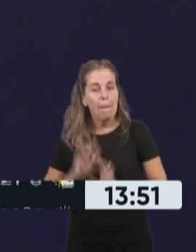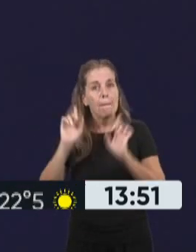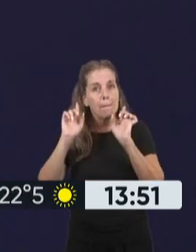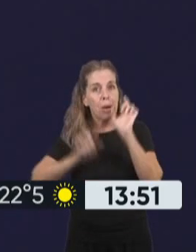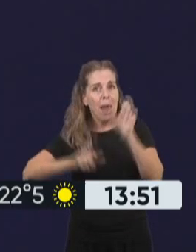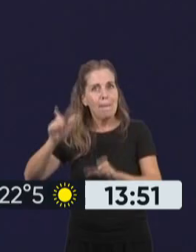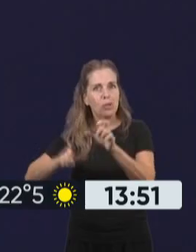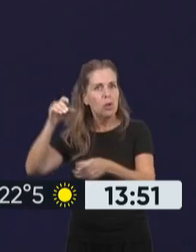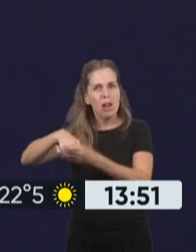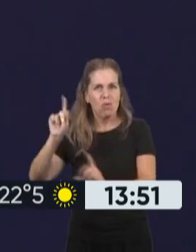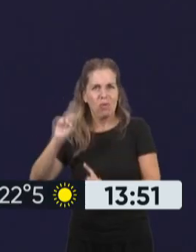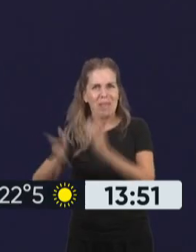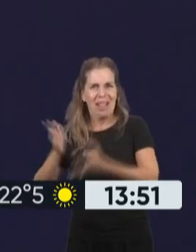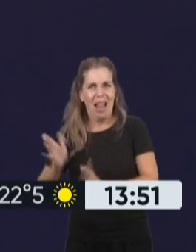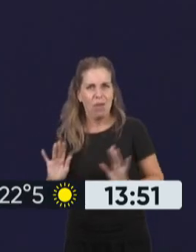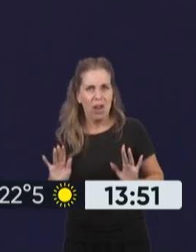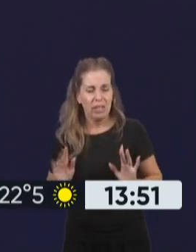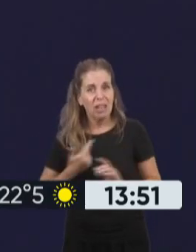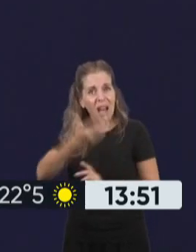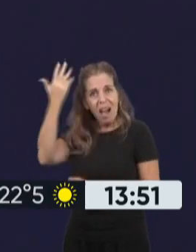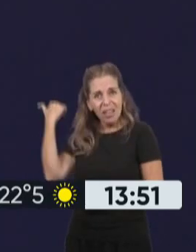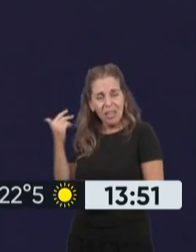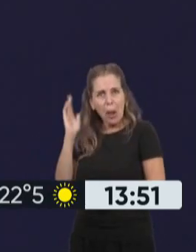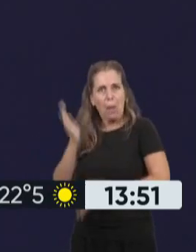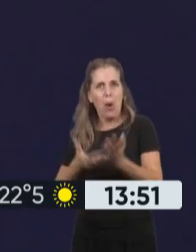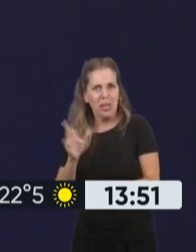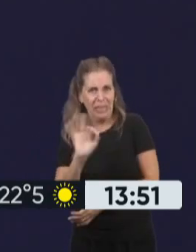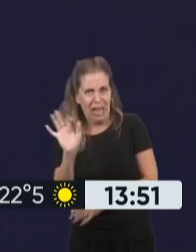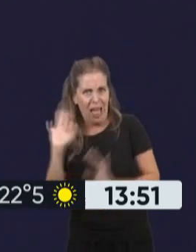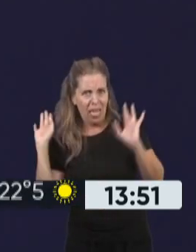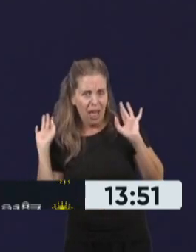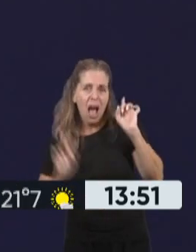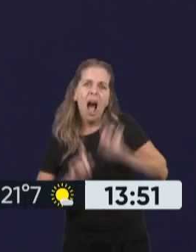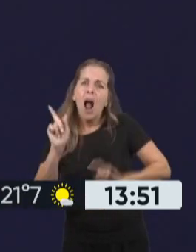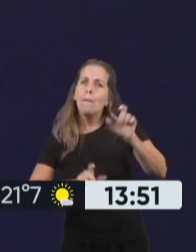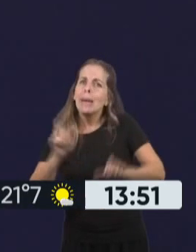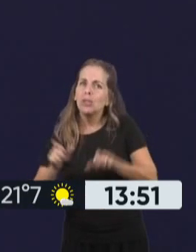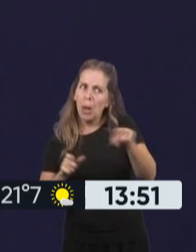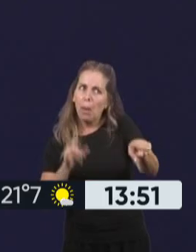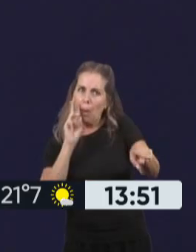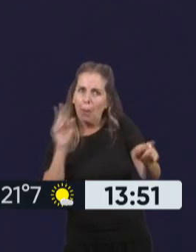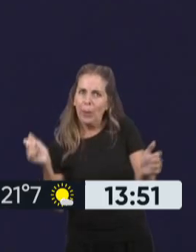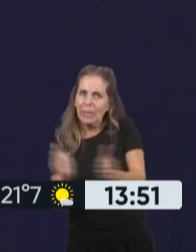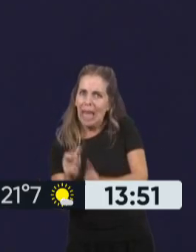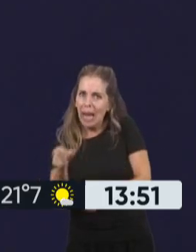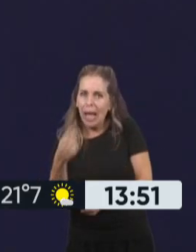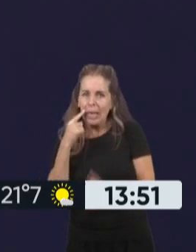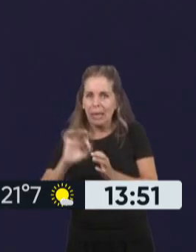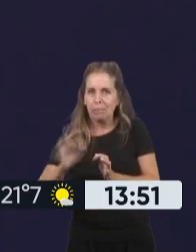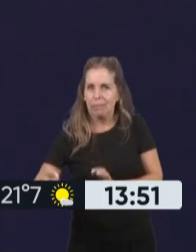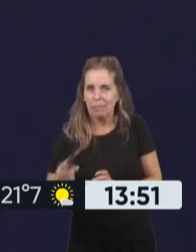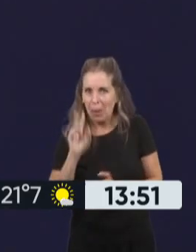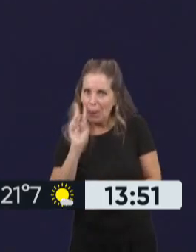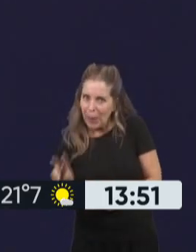no quiso violencia. Y de hecho no hubo violencia, lo que hubo fue estos personajes que vos los viste mucho más de cerca que yo y que podrás confirmar que